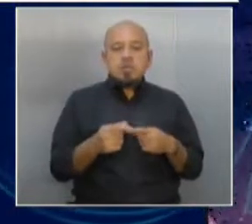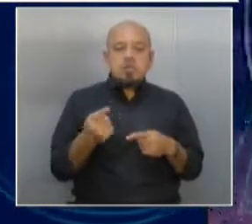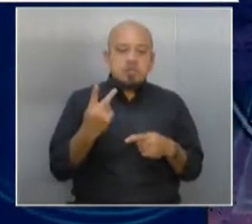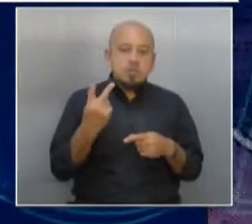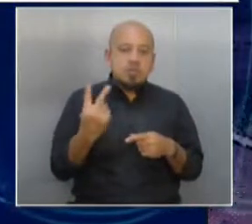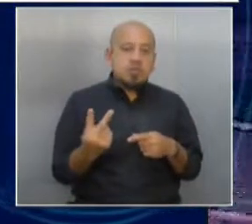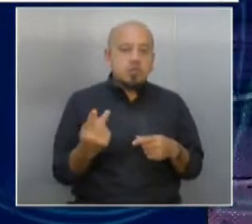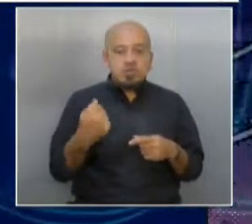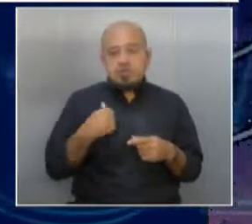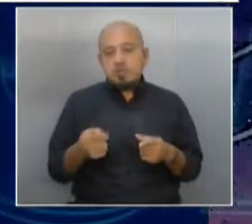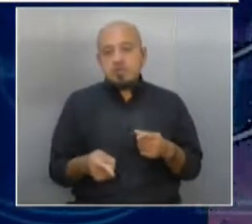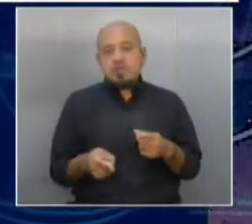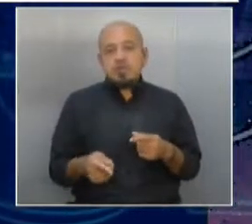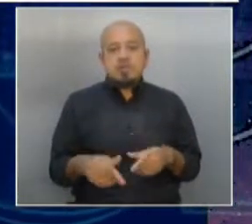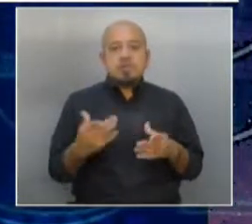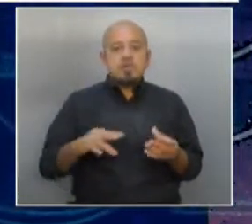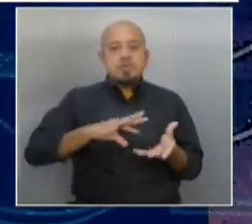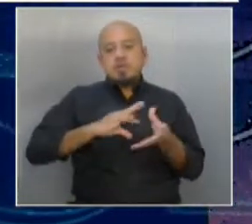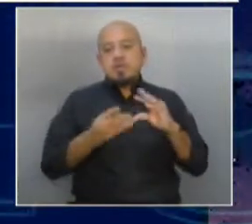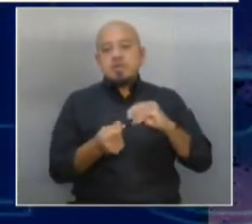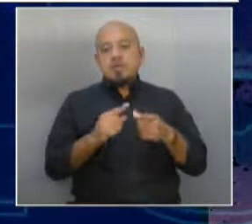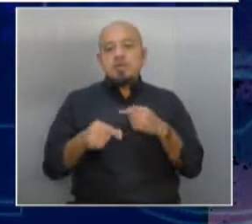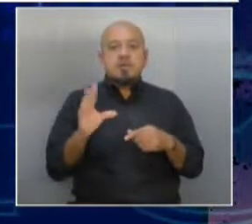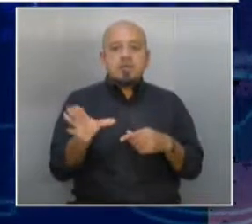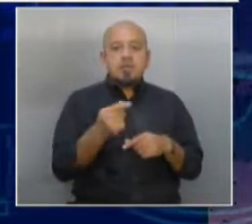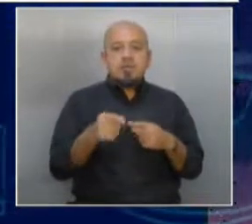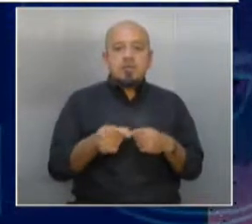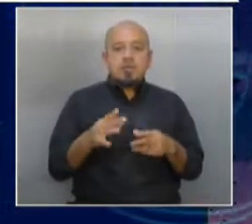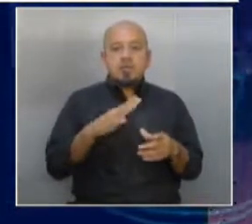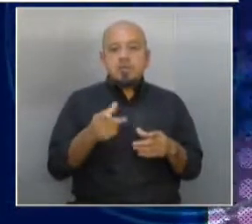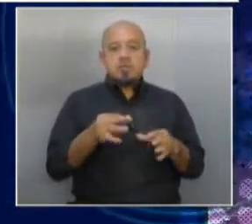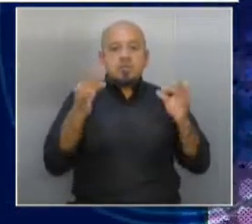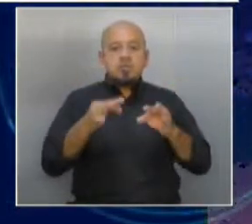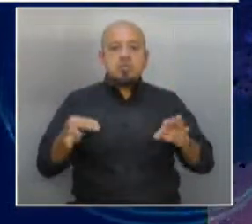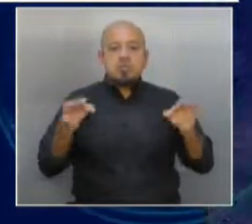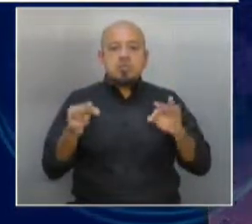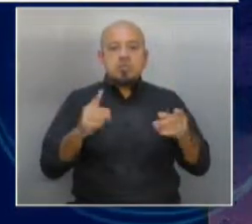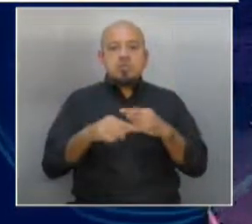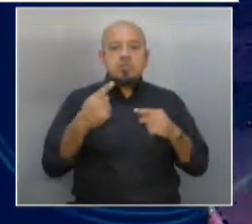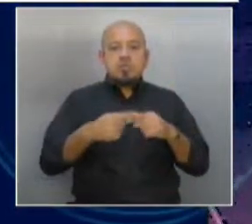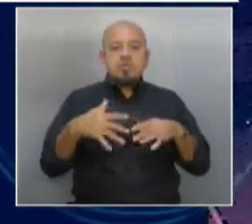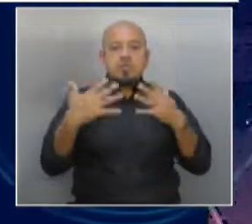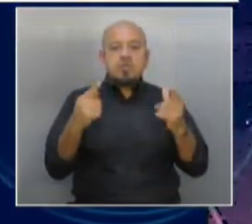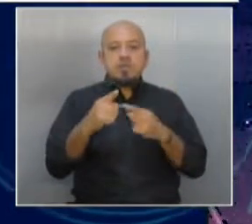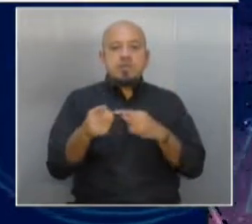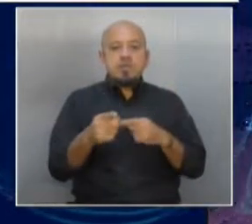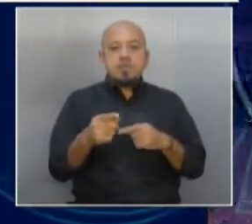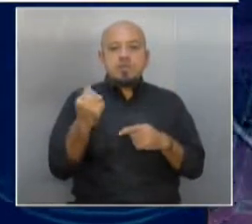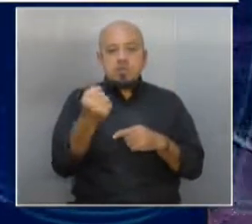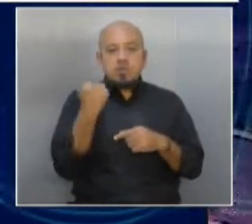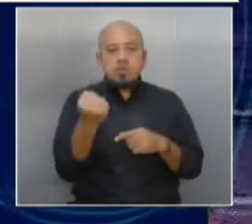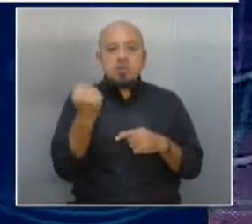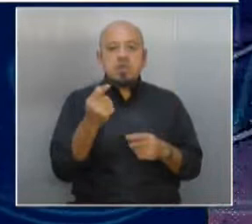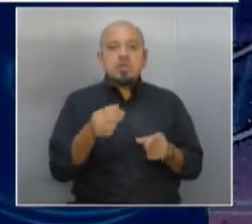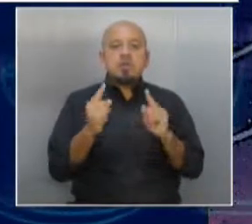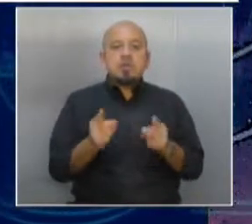itinerante justamente es que se adapta a todo tipo de terreno, entonces hemos tocado en lugares como festivales grandes o importantes y